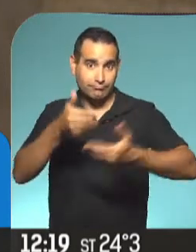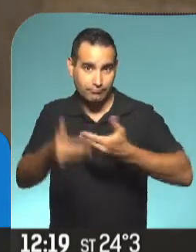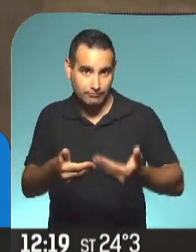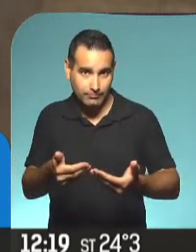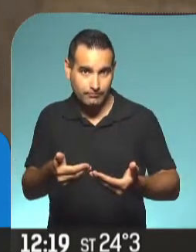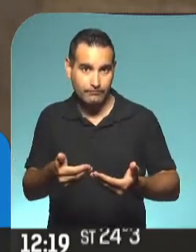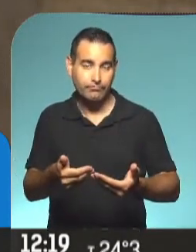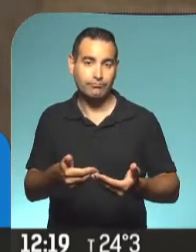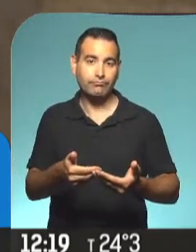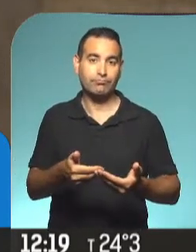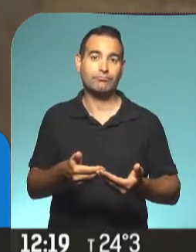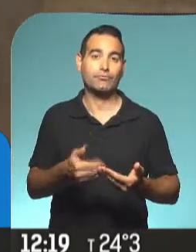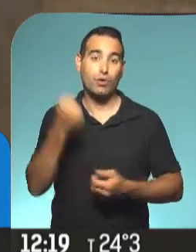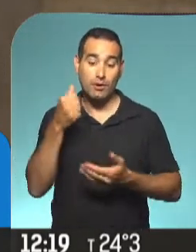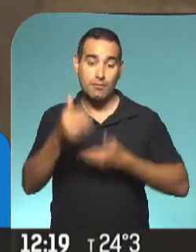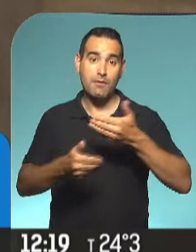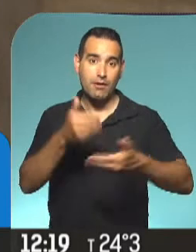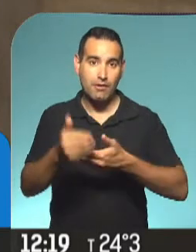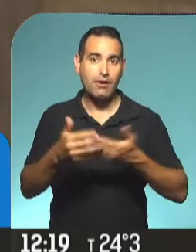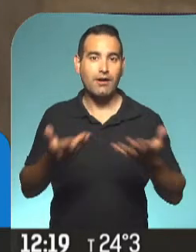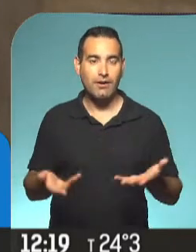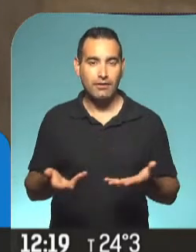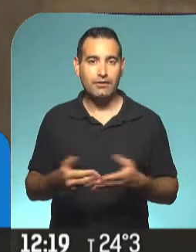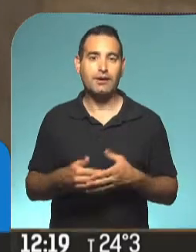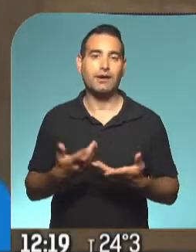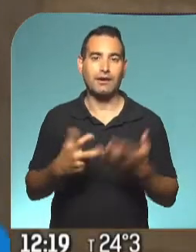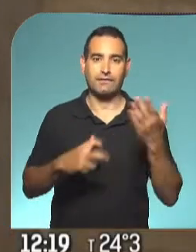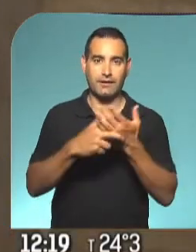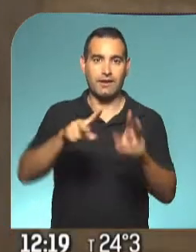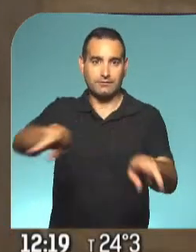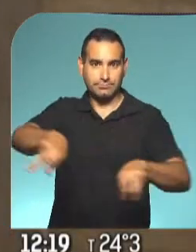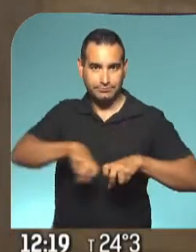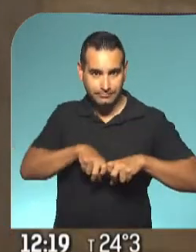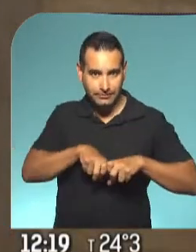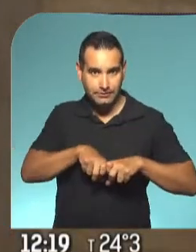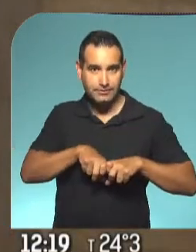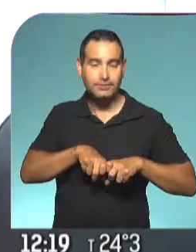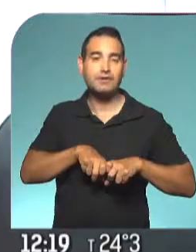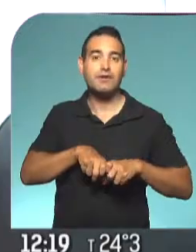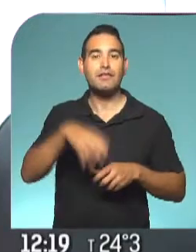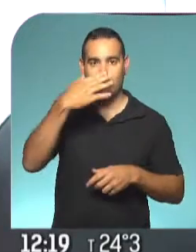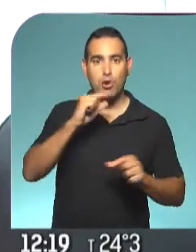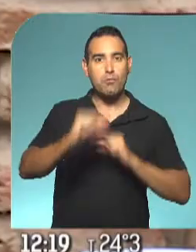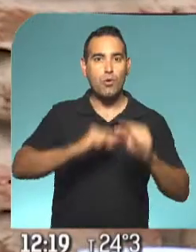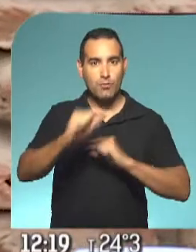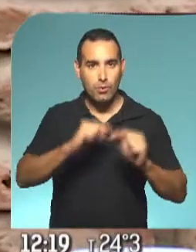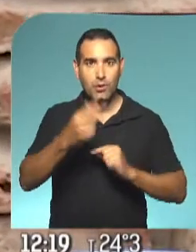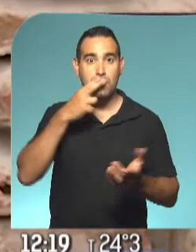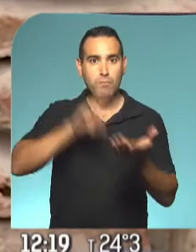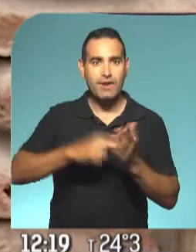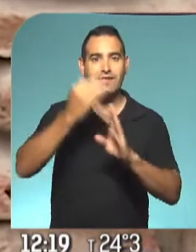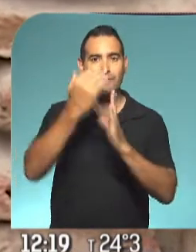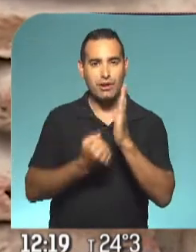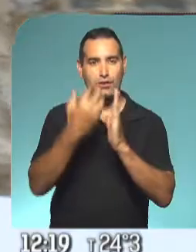esto naturalmente genera que se incremente la recaudación fiscal y bajo esas premisas vamos reduciendo el déficit fiscal de manera